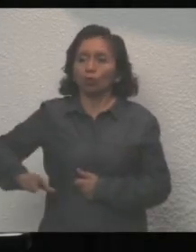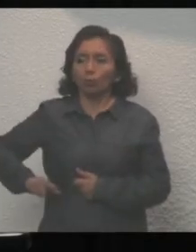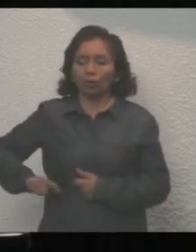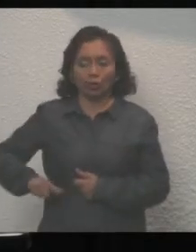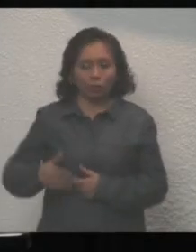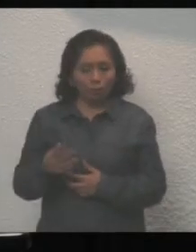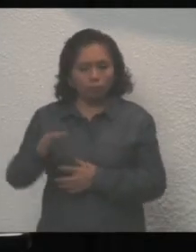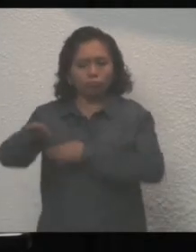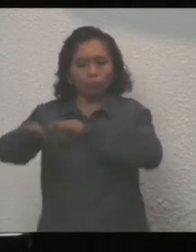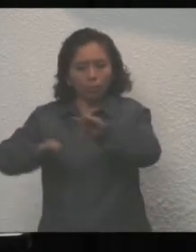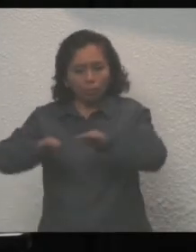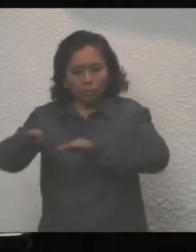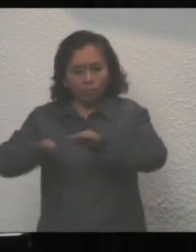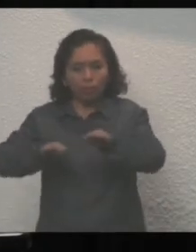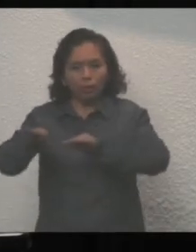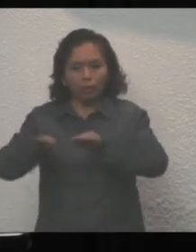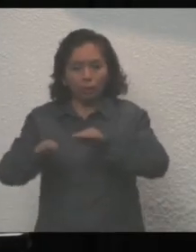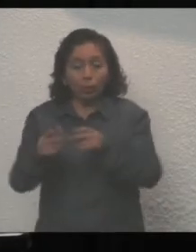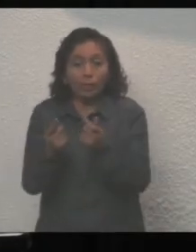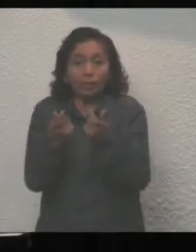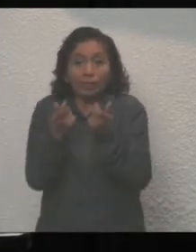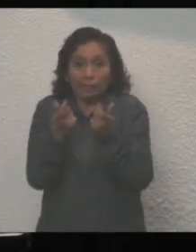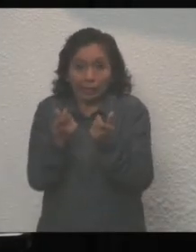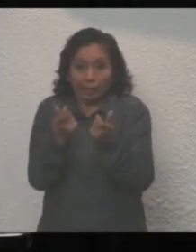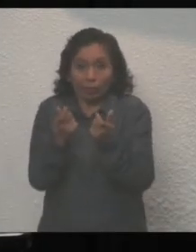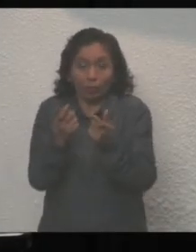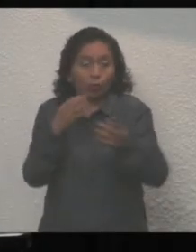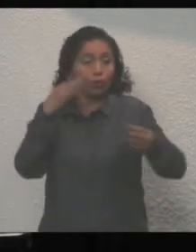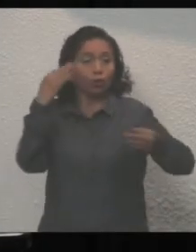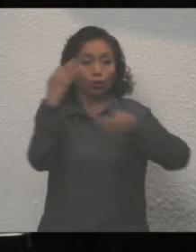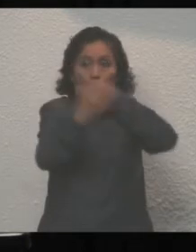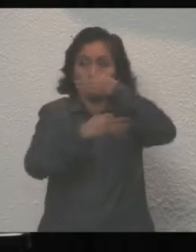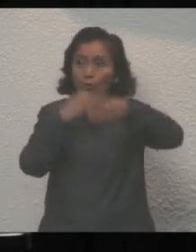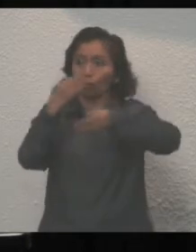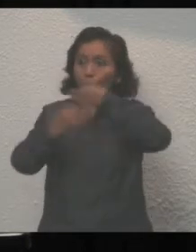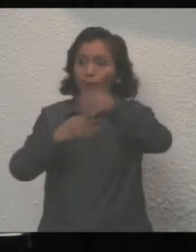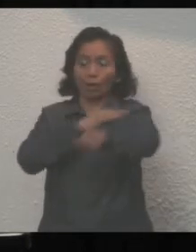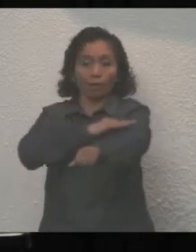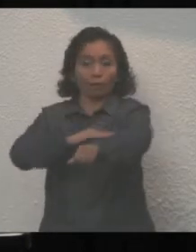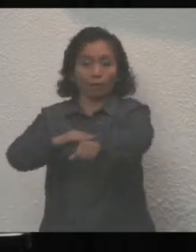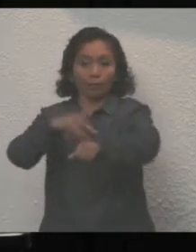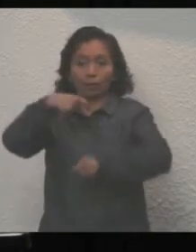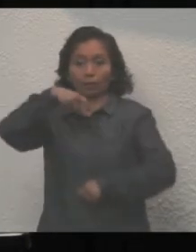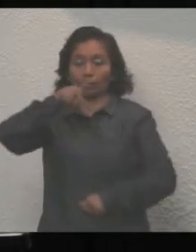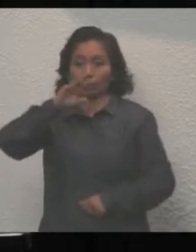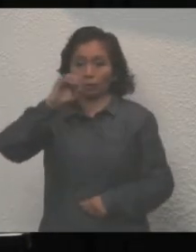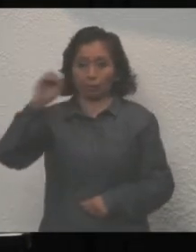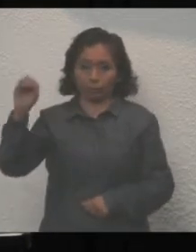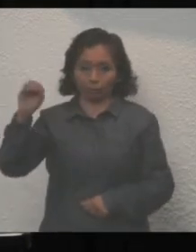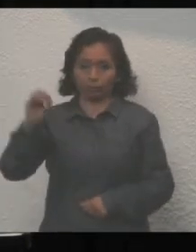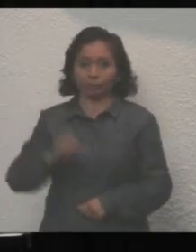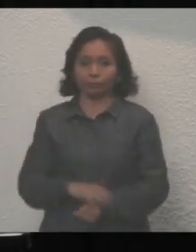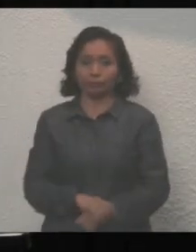ejercido ha sido el dinero de todos y todas las familias quintanarruenses.